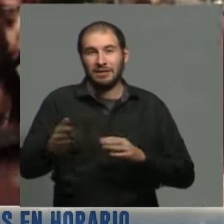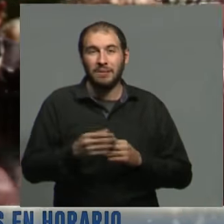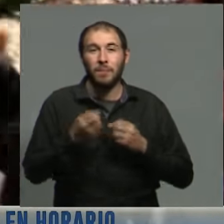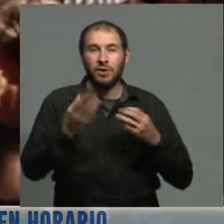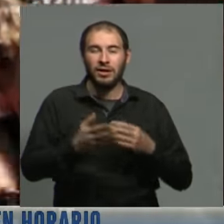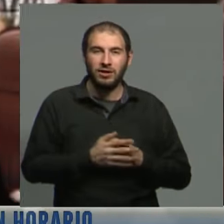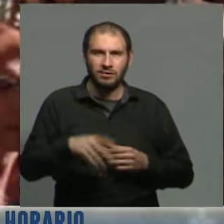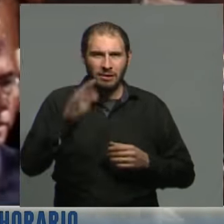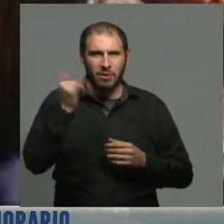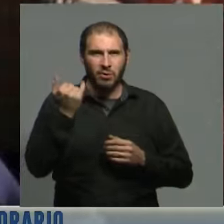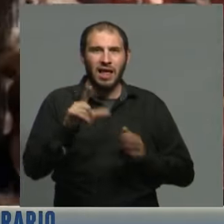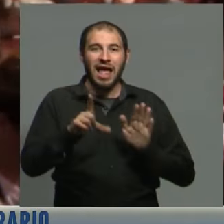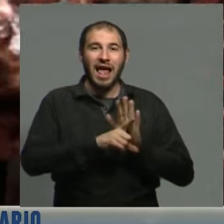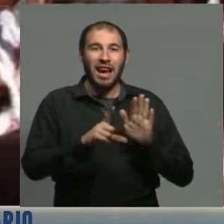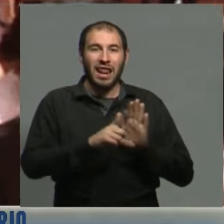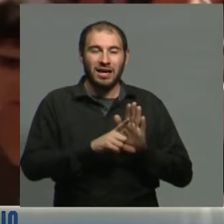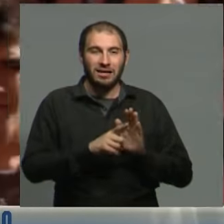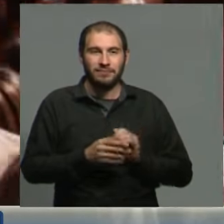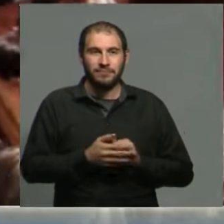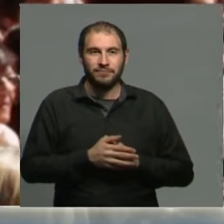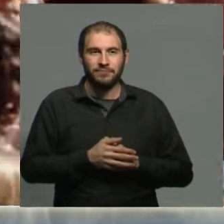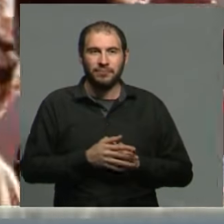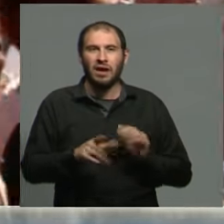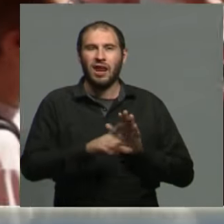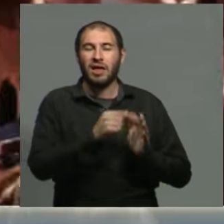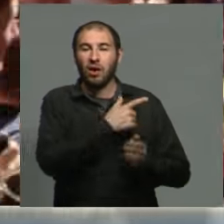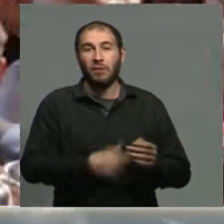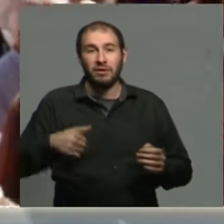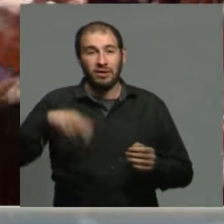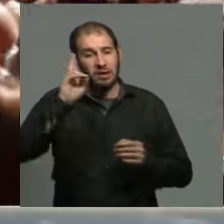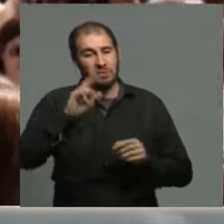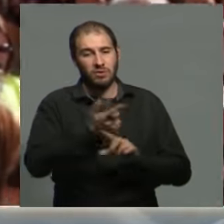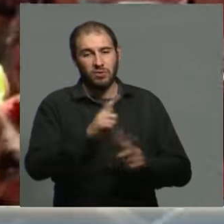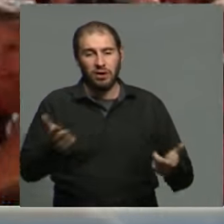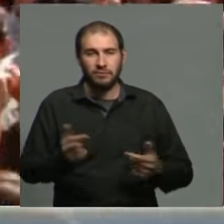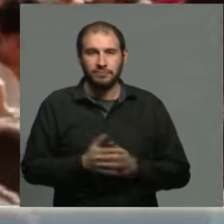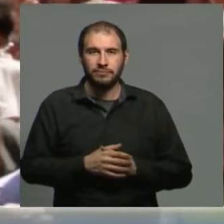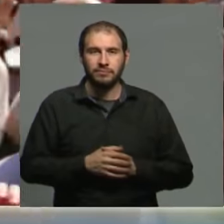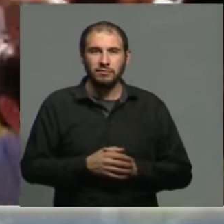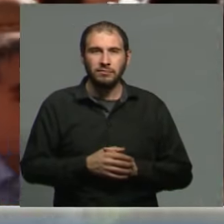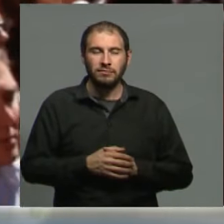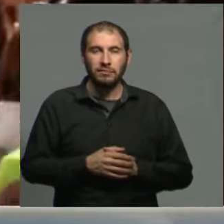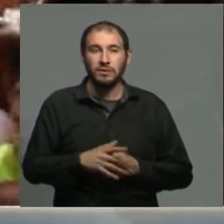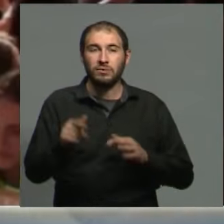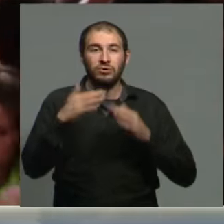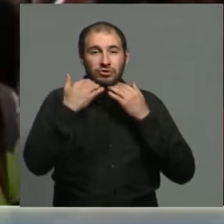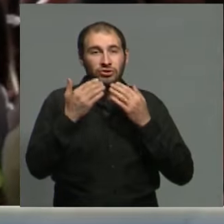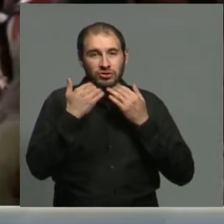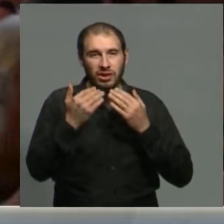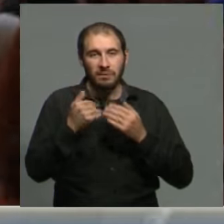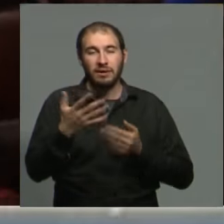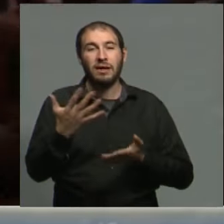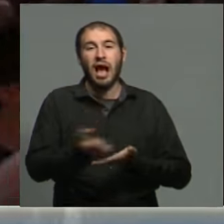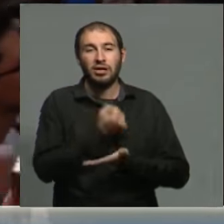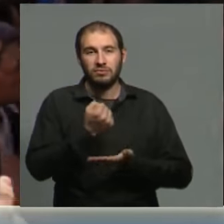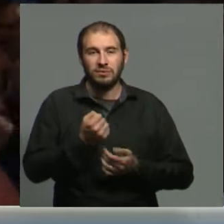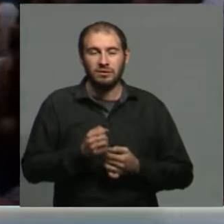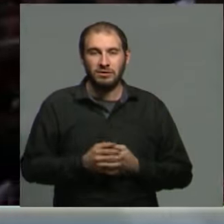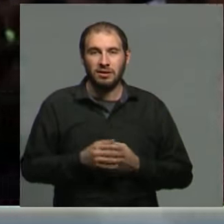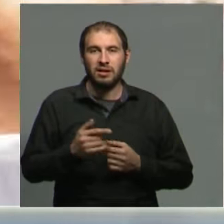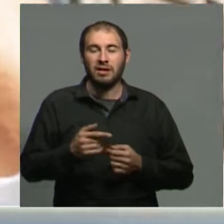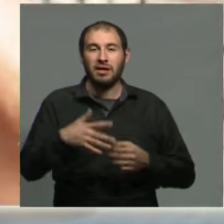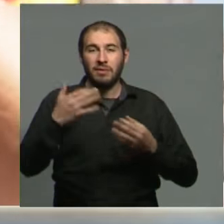porque hemos visto que las leyes de este gobierno no las respeta. Por lo tanto, no sabemos si van a asumir las condiciones de